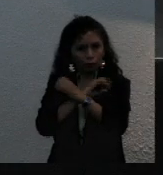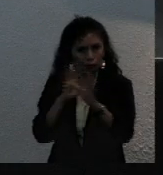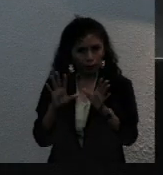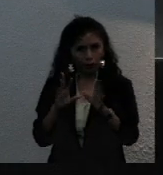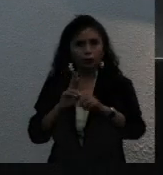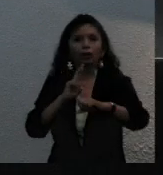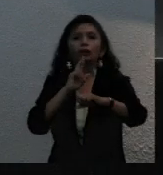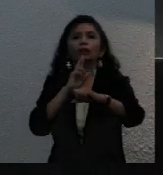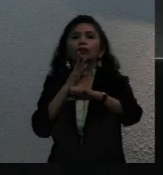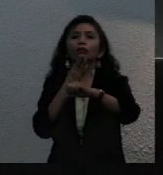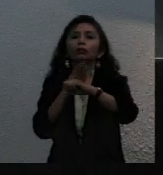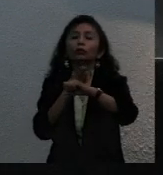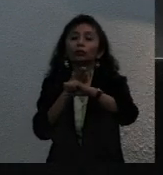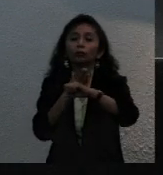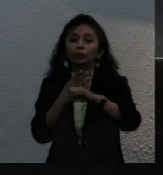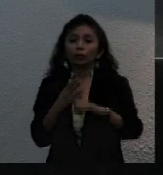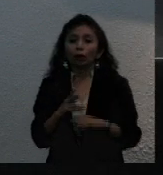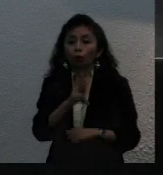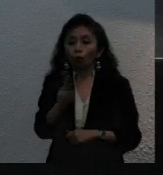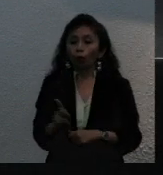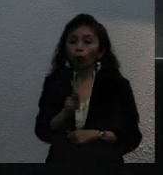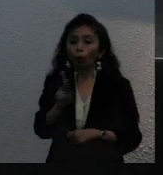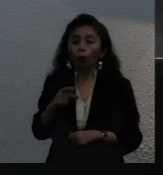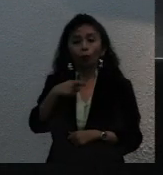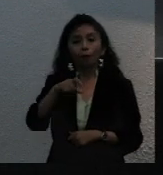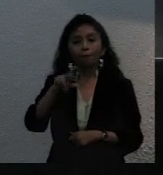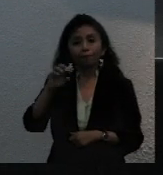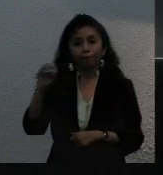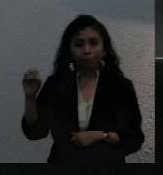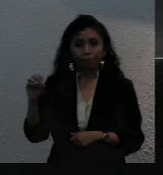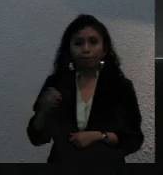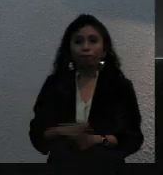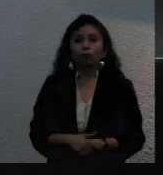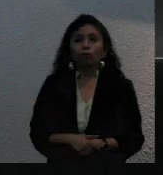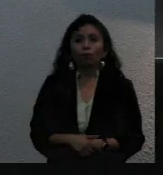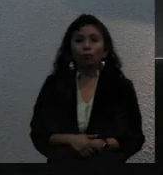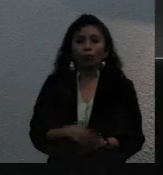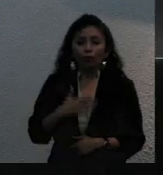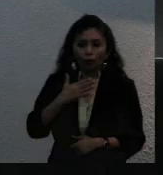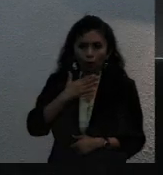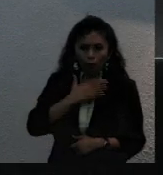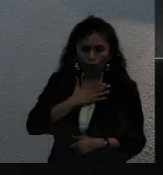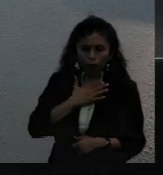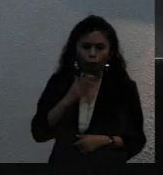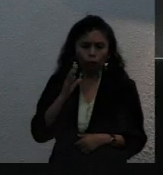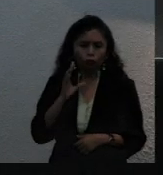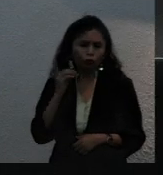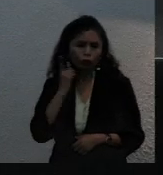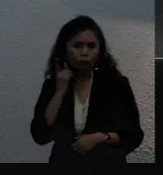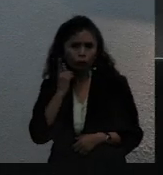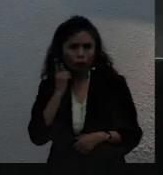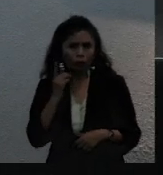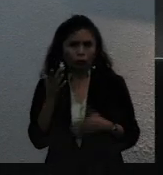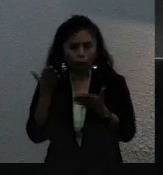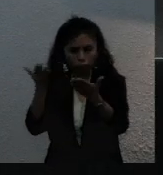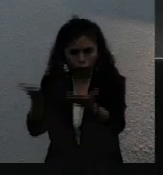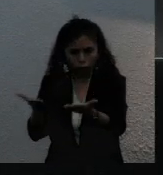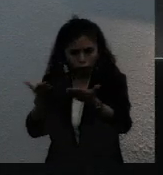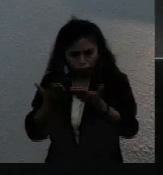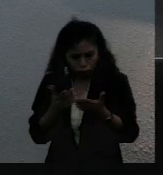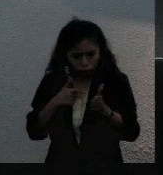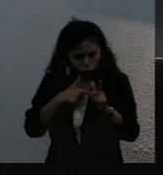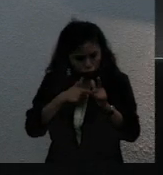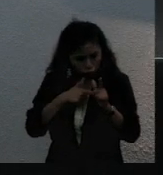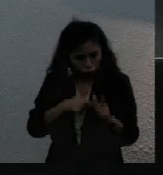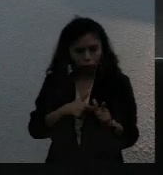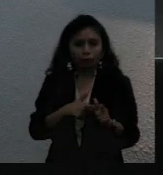su responsabilidad con el pueblo de Quintana Roo. Como legislatura, daremos el debido seguimiento a este